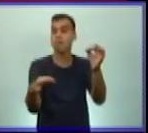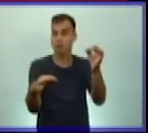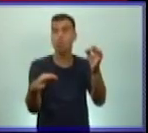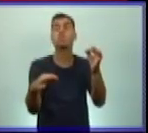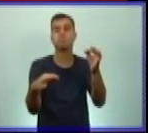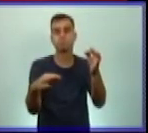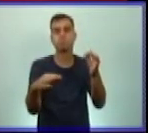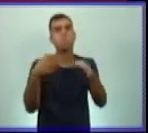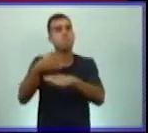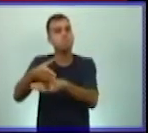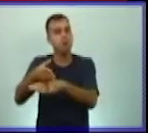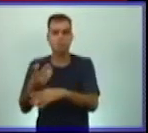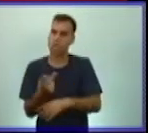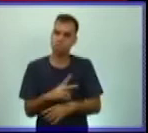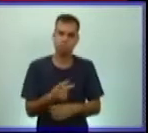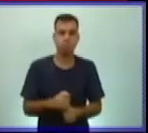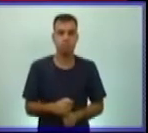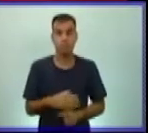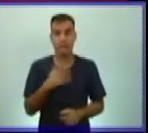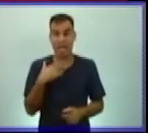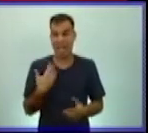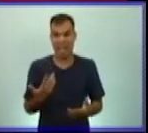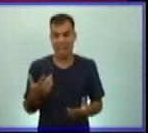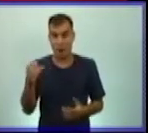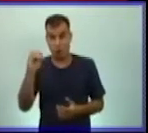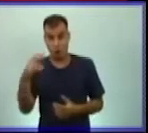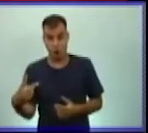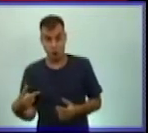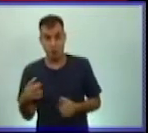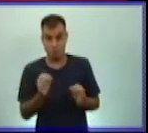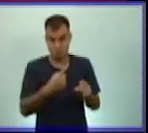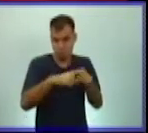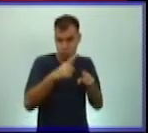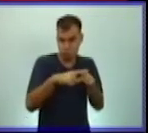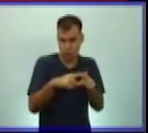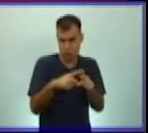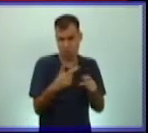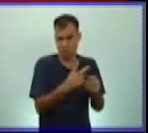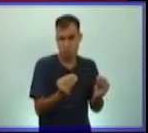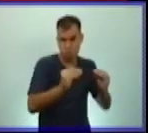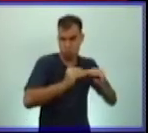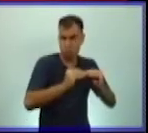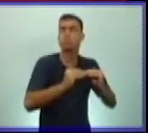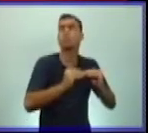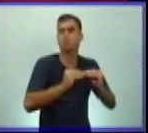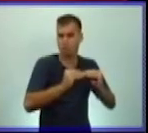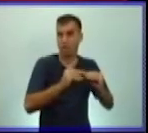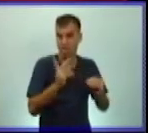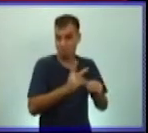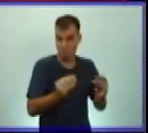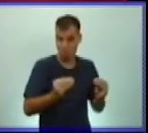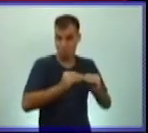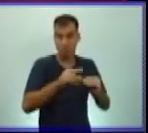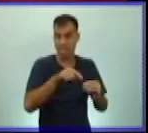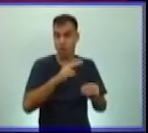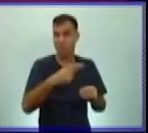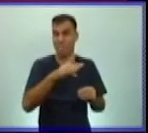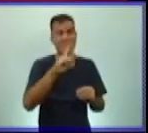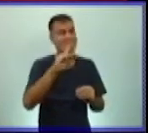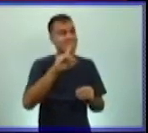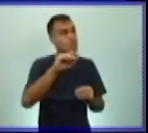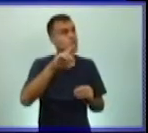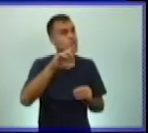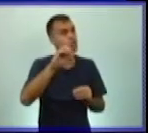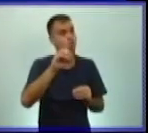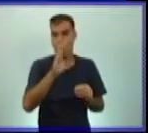madera. ¿Y qué se obtiene en la reacción del dioxígeno con estas sustancias compuestas? Que aunque son compuestas no son hidrocarburos.